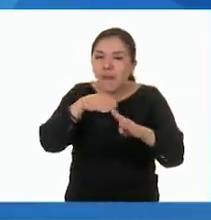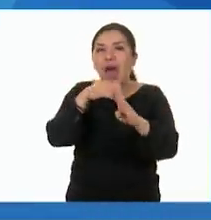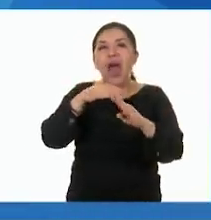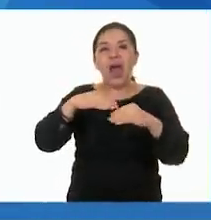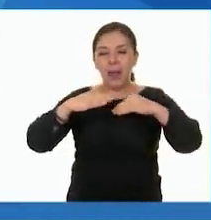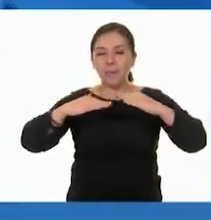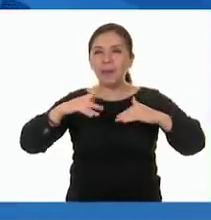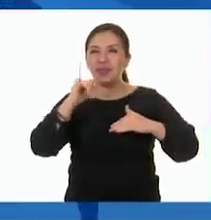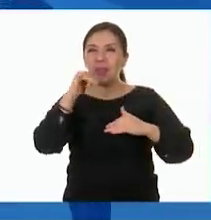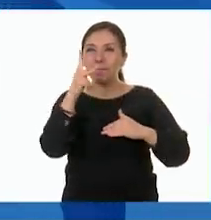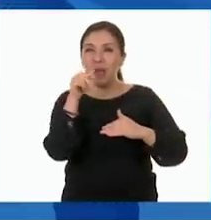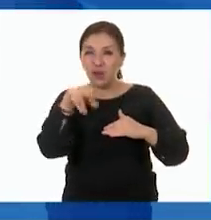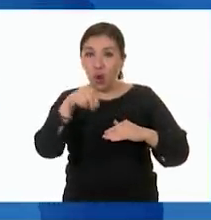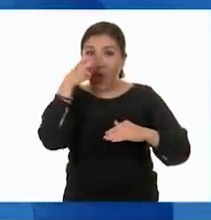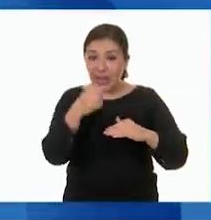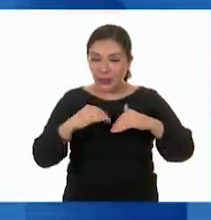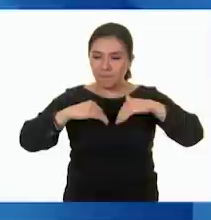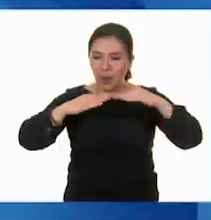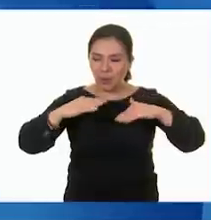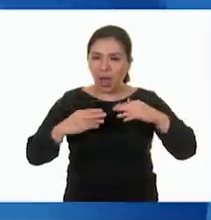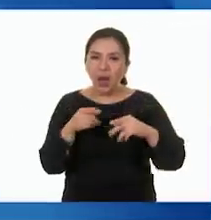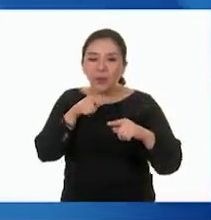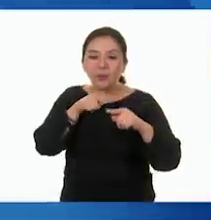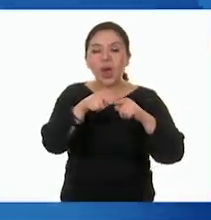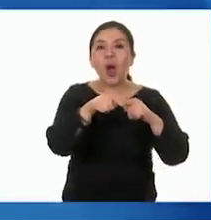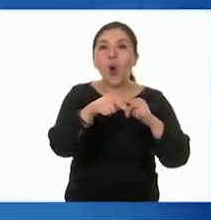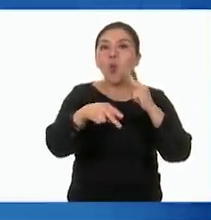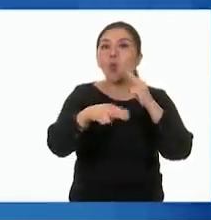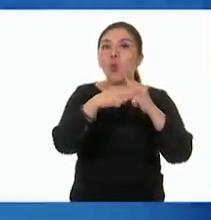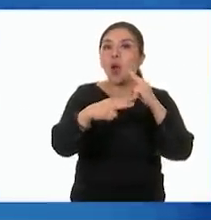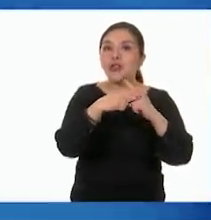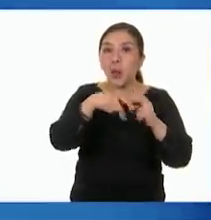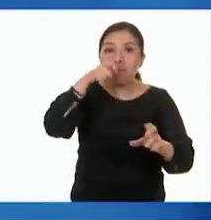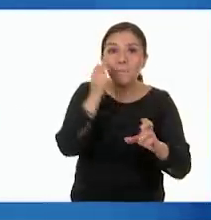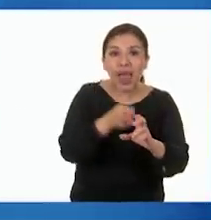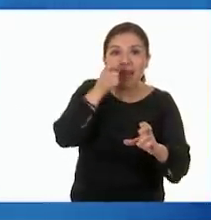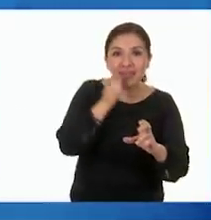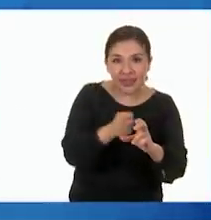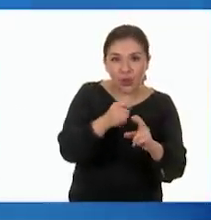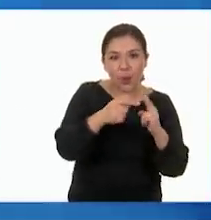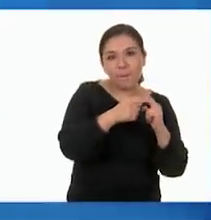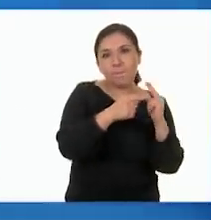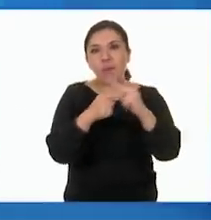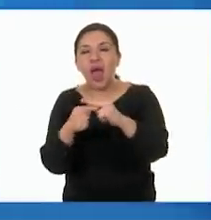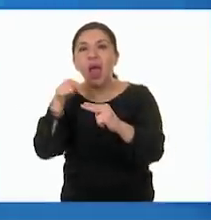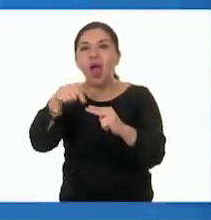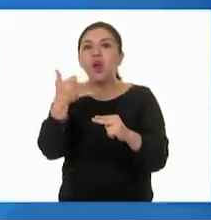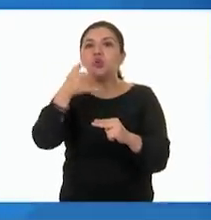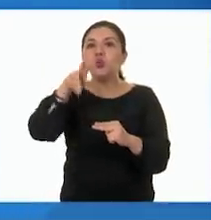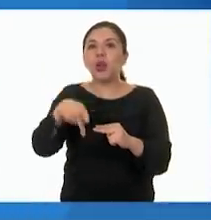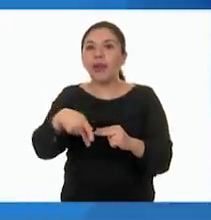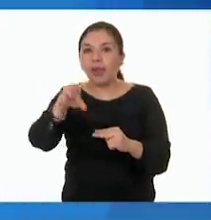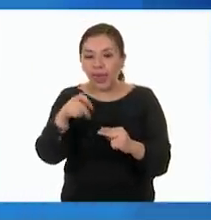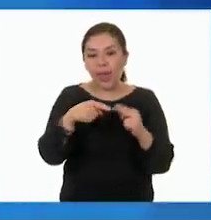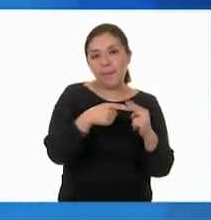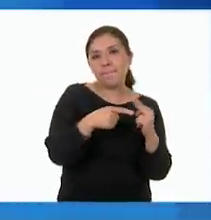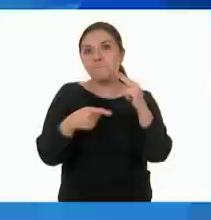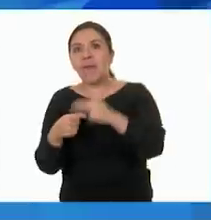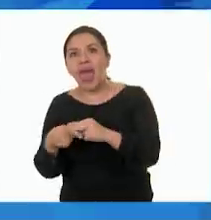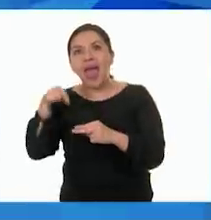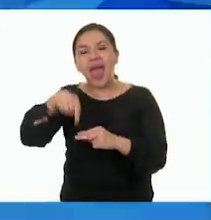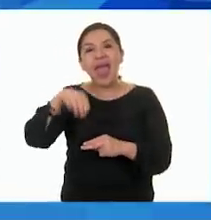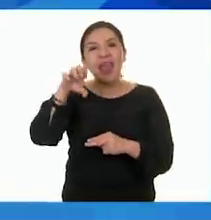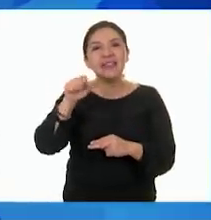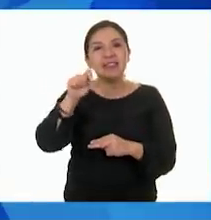Sí. El tímpano hace vibrar el martillo, que es un huesito, que hace vibrar al yunque. El yunque hace vibrar